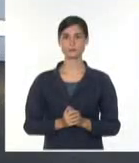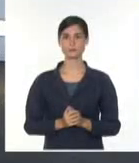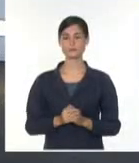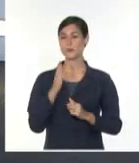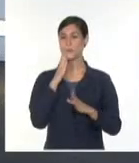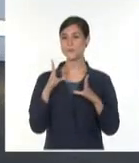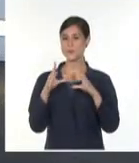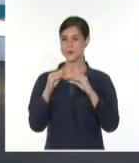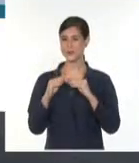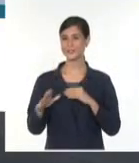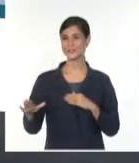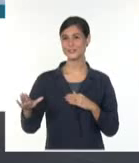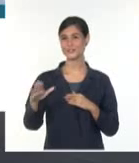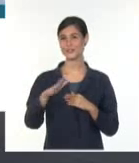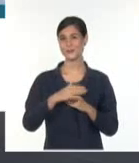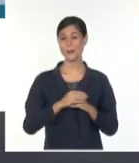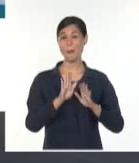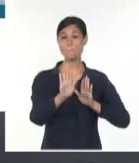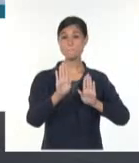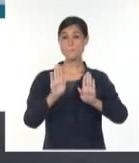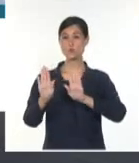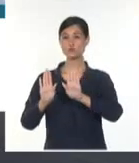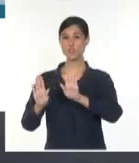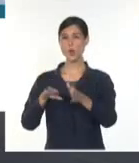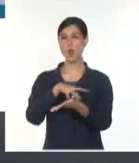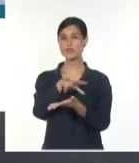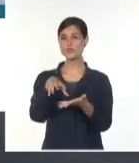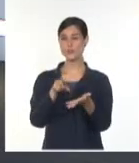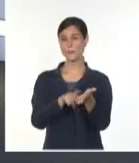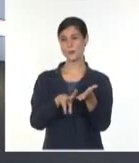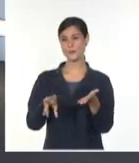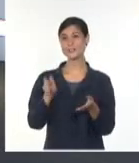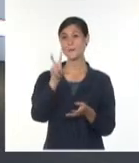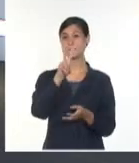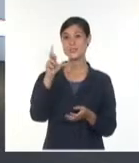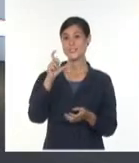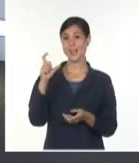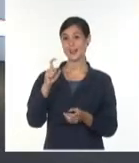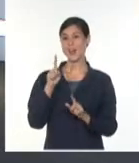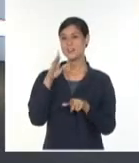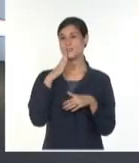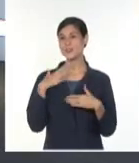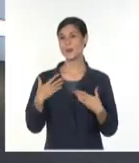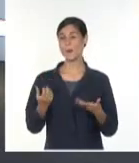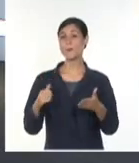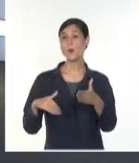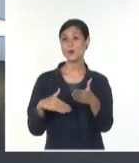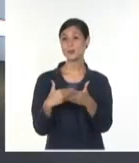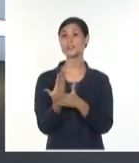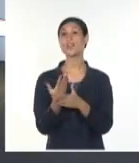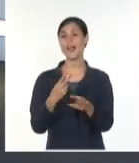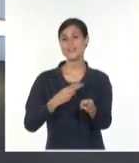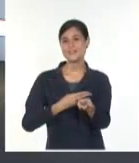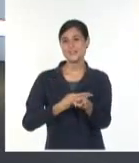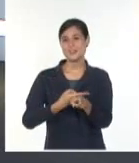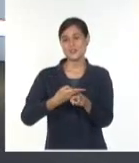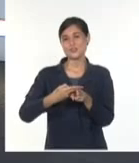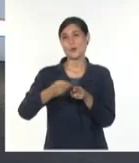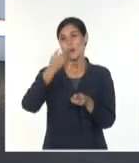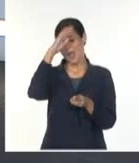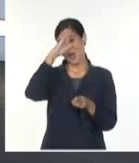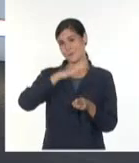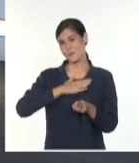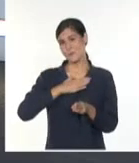muy buenas noches el museo provincial de Villa Clara acogió la celebración central por el día del historiador cubano al encuentro asistió la